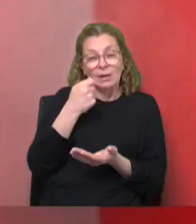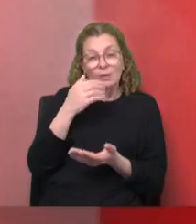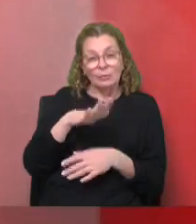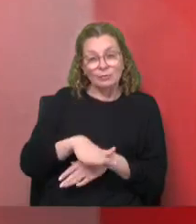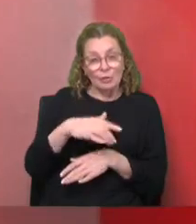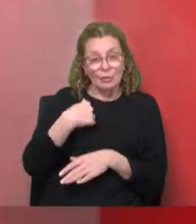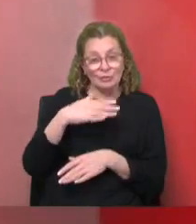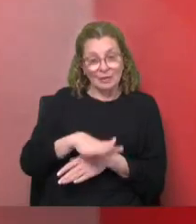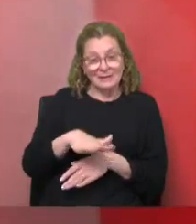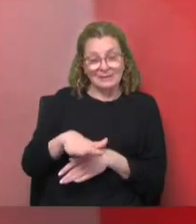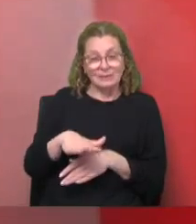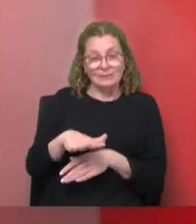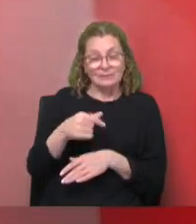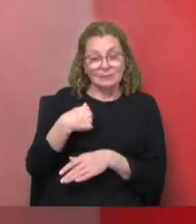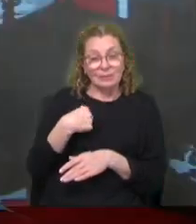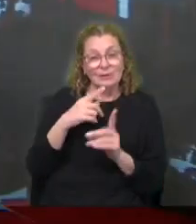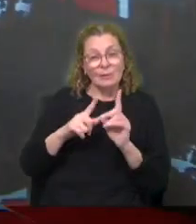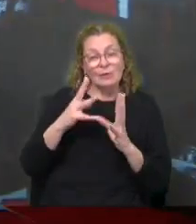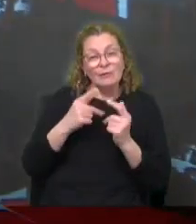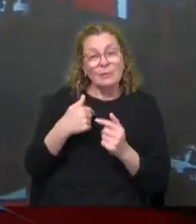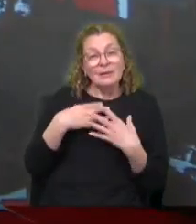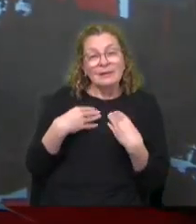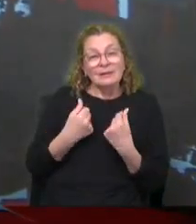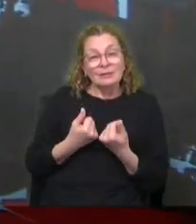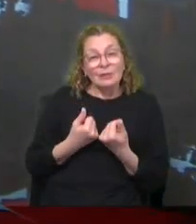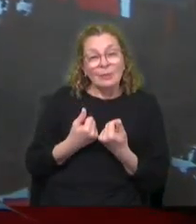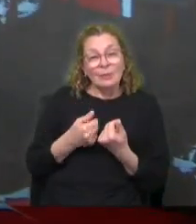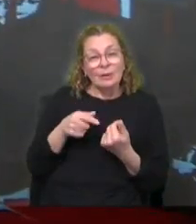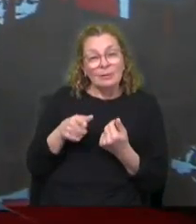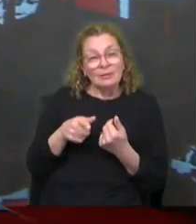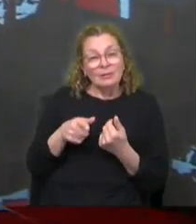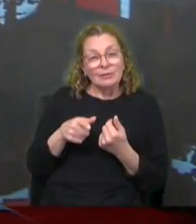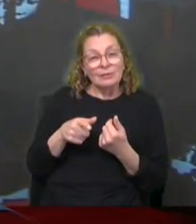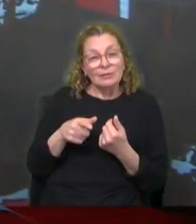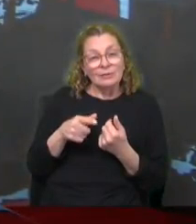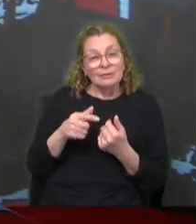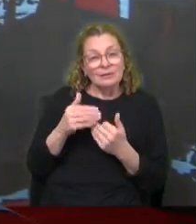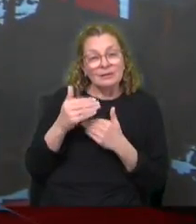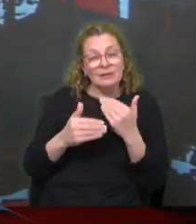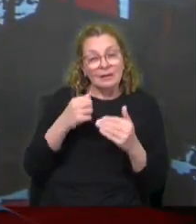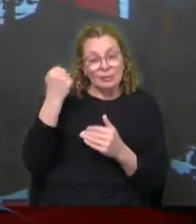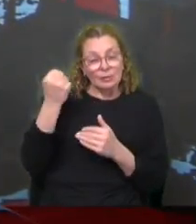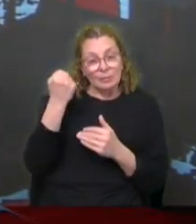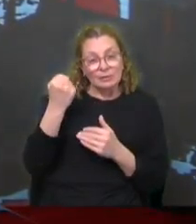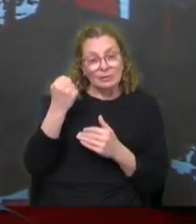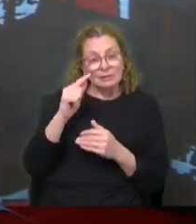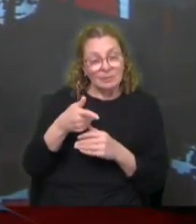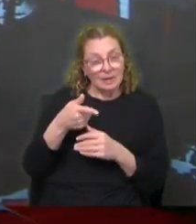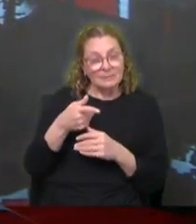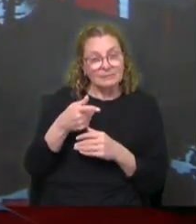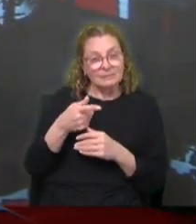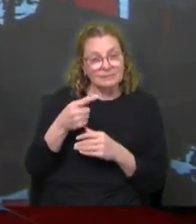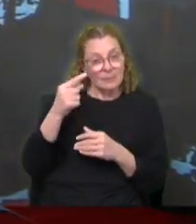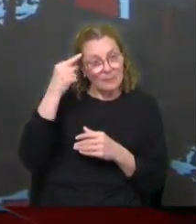chico. Y yo de alguna manera siento que medio por eso sigue siendo importante, incluso hasta en lo personal. O